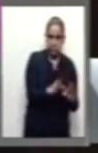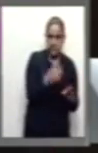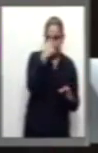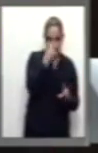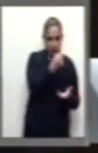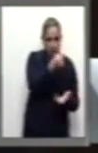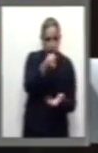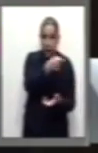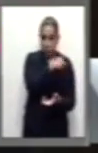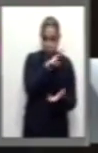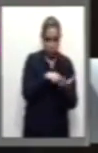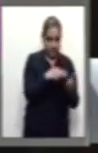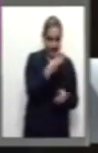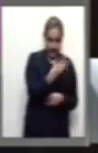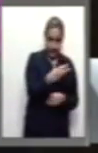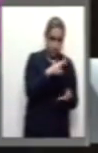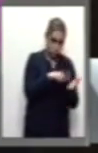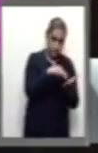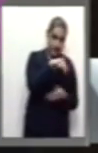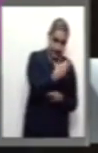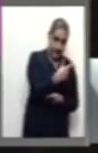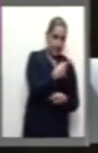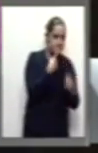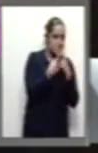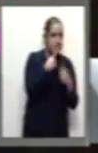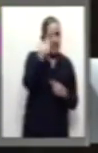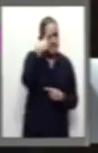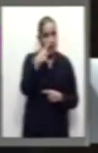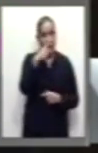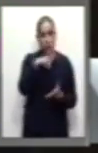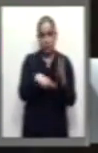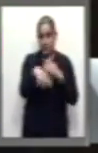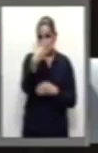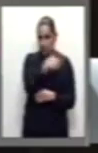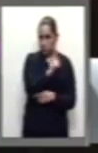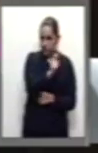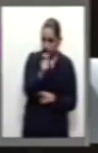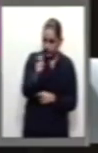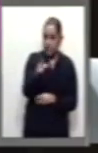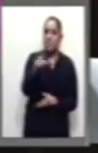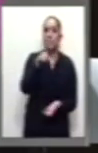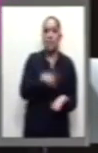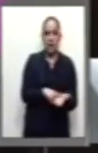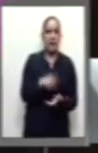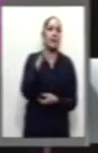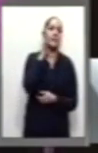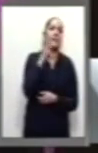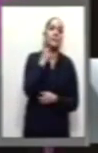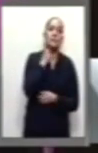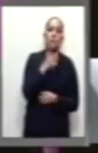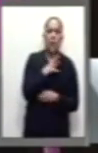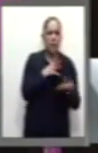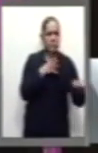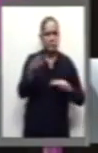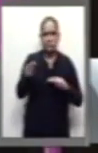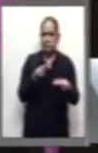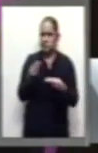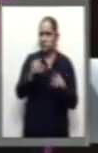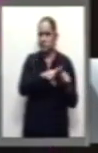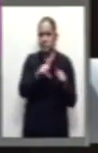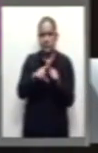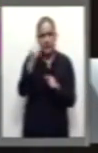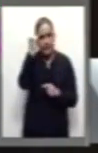en 2014, la Cámara de Diputados recibió numerosas iniciativas que